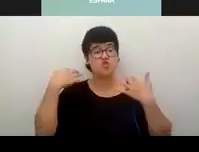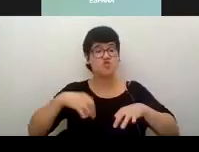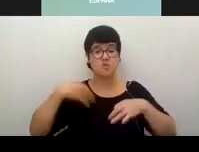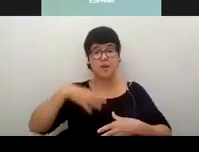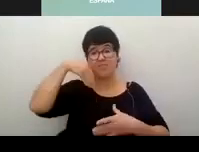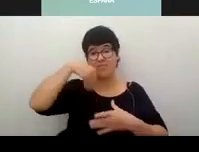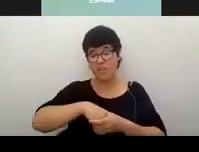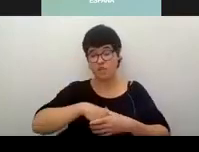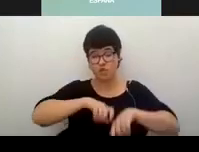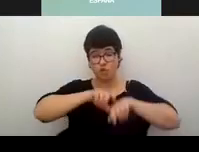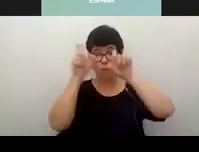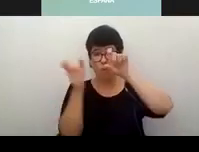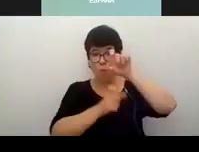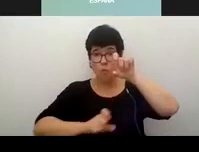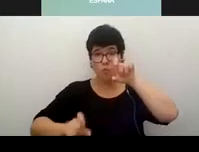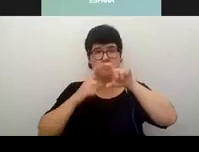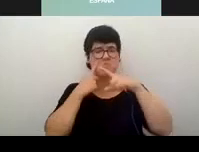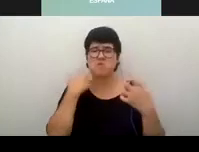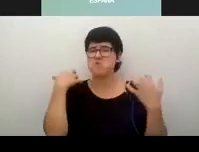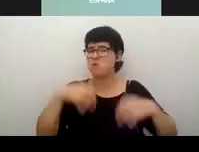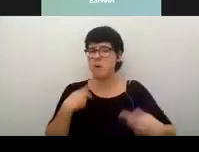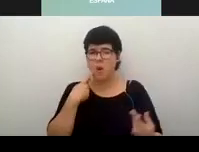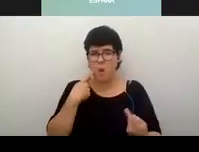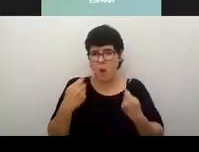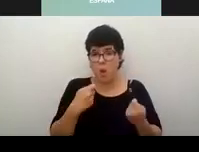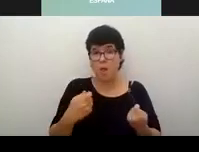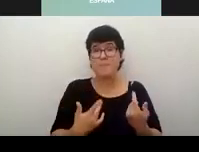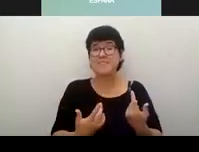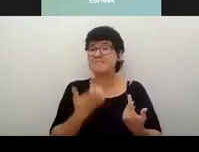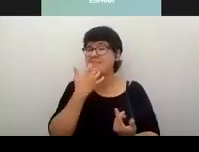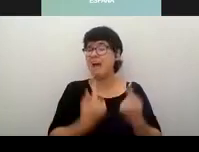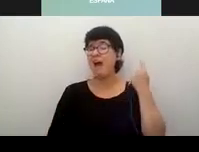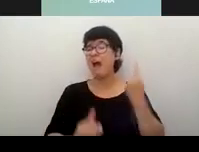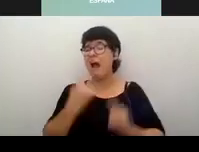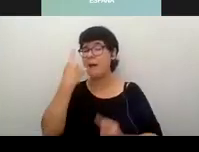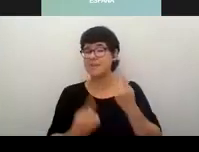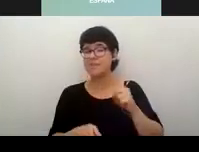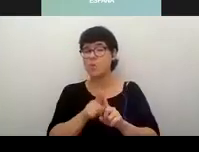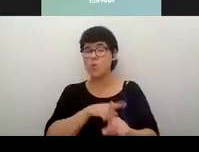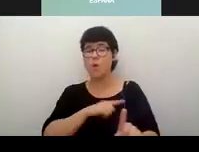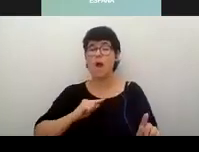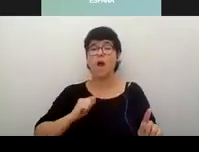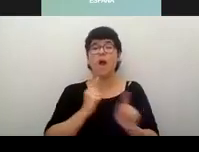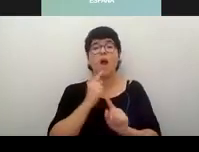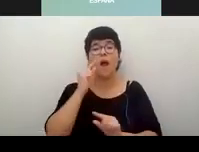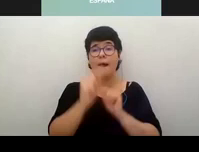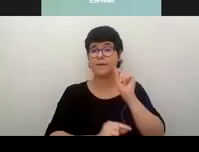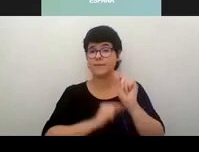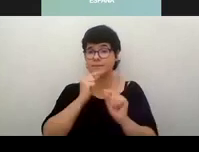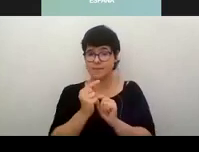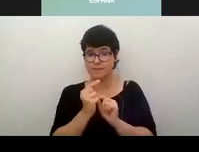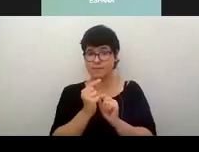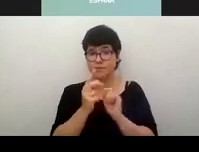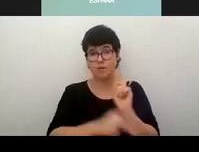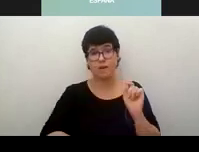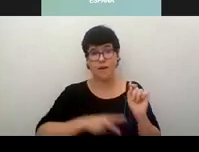muchas ocasiones cuando damos algún antibiótico de amplio espectro, es decir, aquellos que se cargan todo, pues el Clostridium difficile no se lo